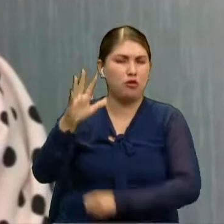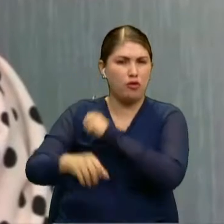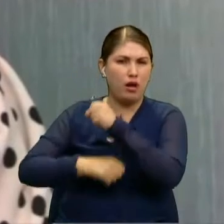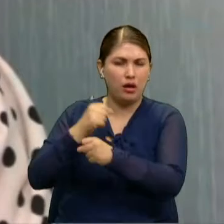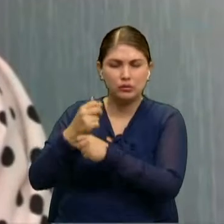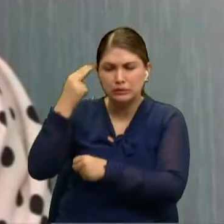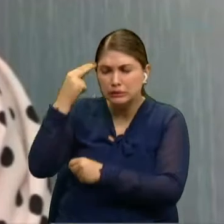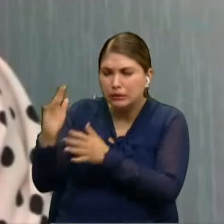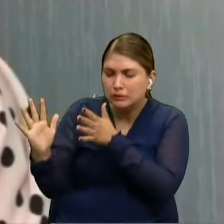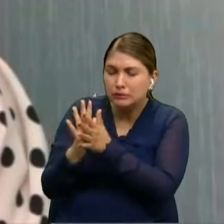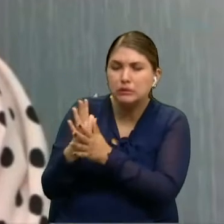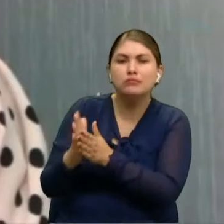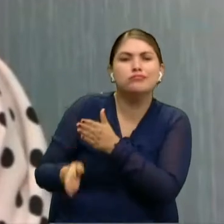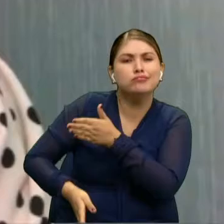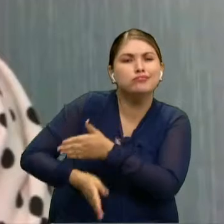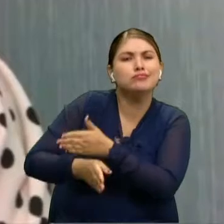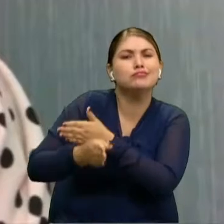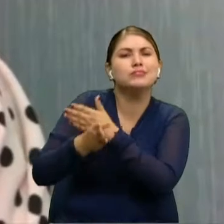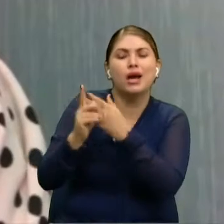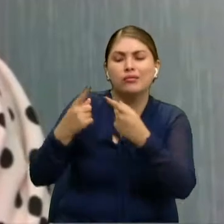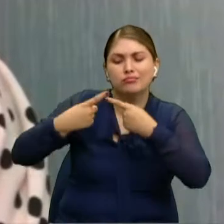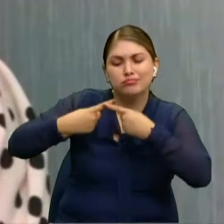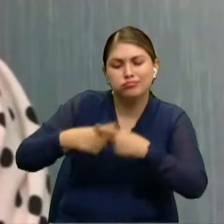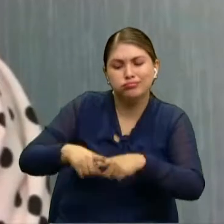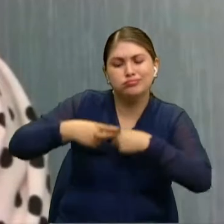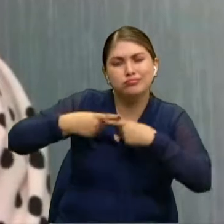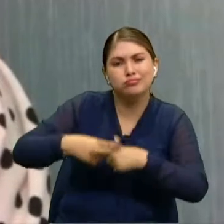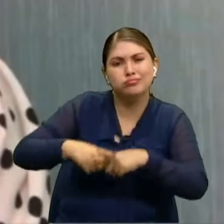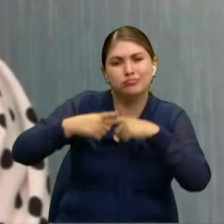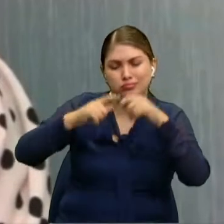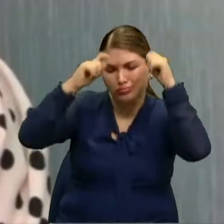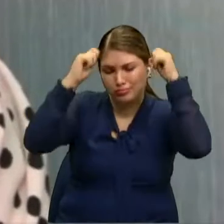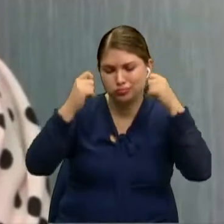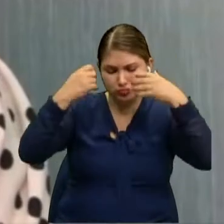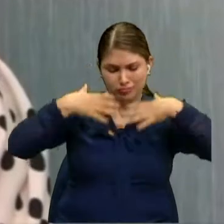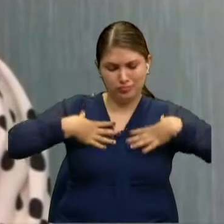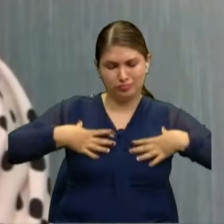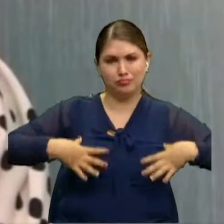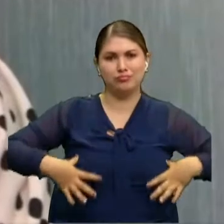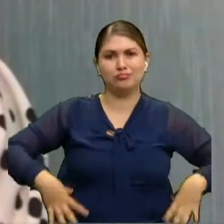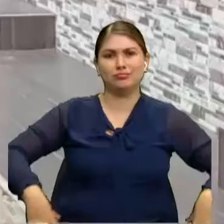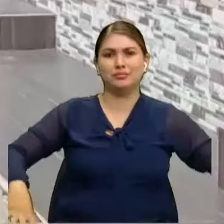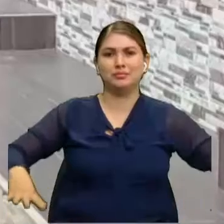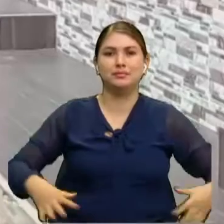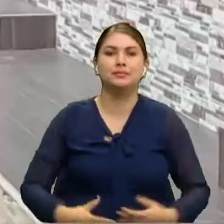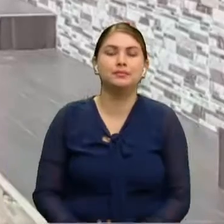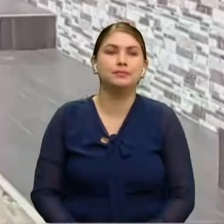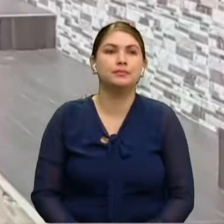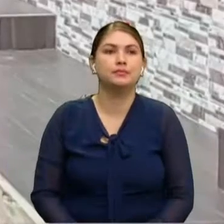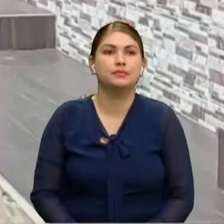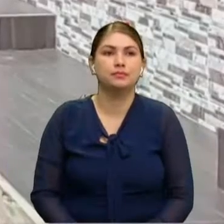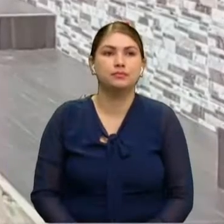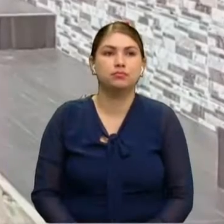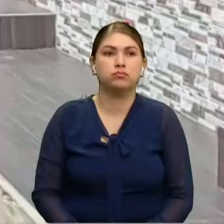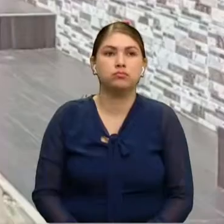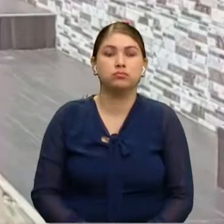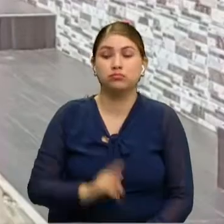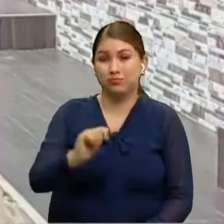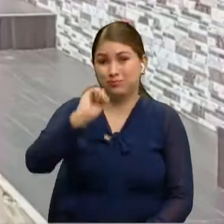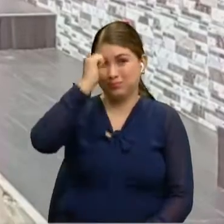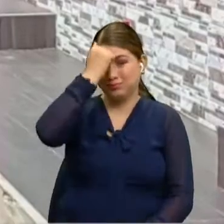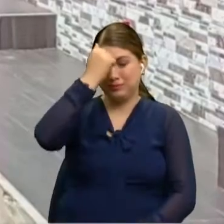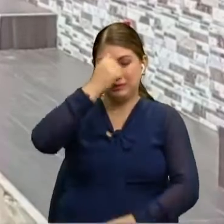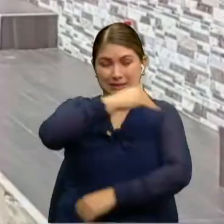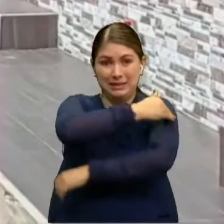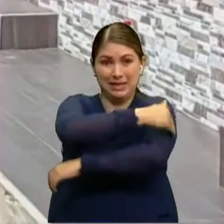mantener viva la tradición de tejer gorras, ruanas y, por supuesto, sacos. Cerca del parque principal, en la